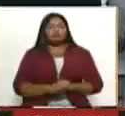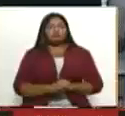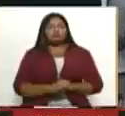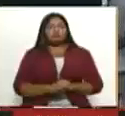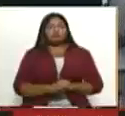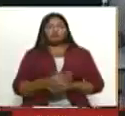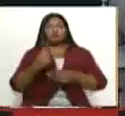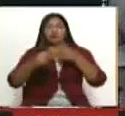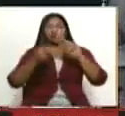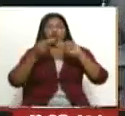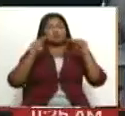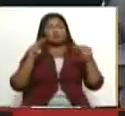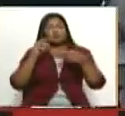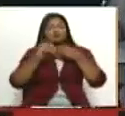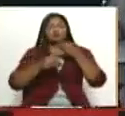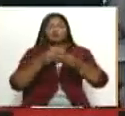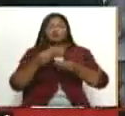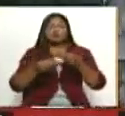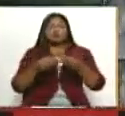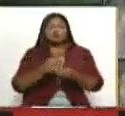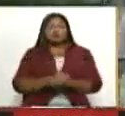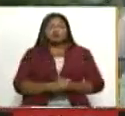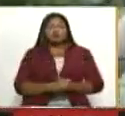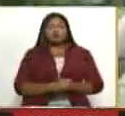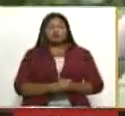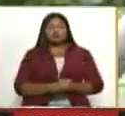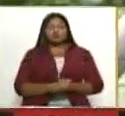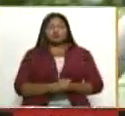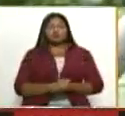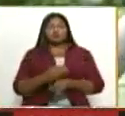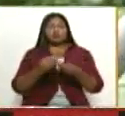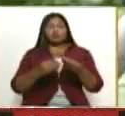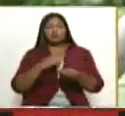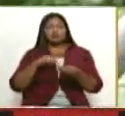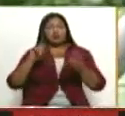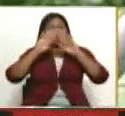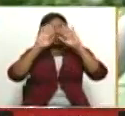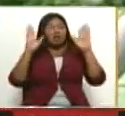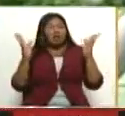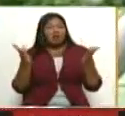Proceso de paz que se desarrolla en un momento en que en el mundo,